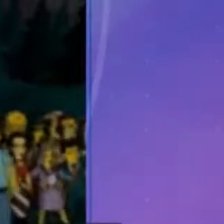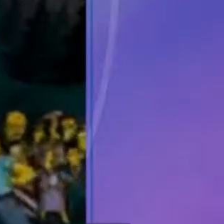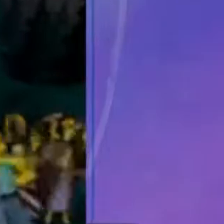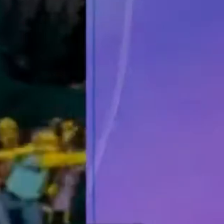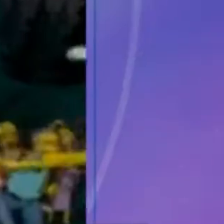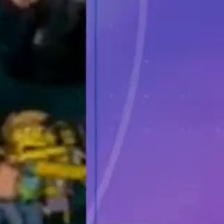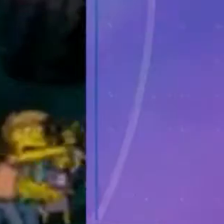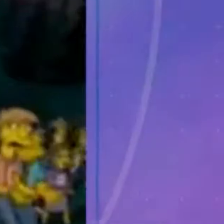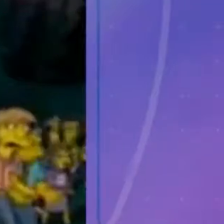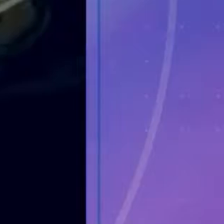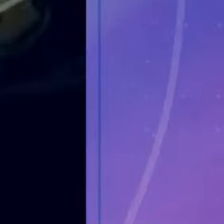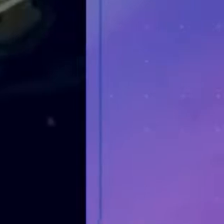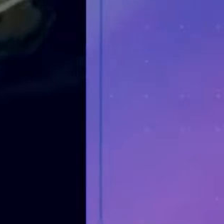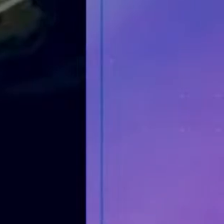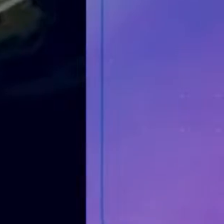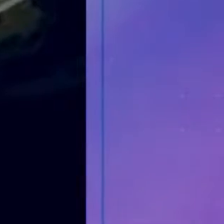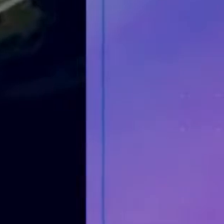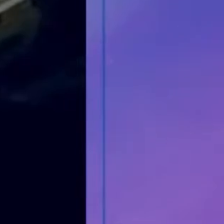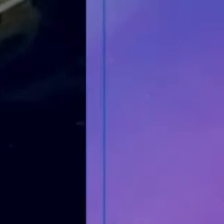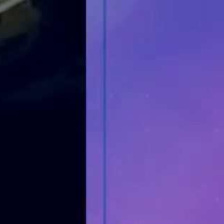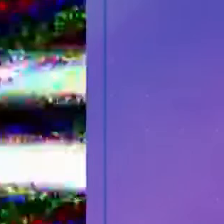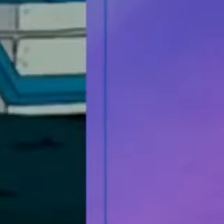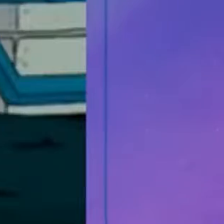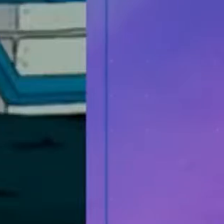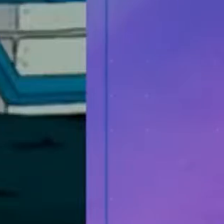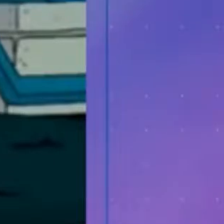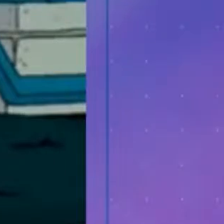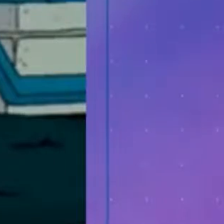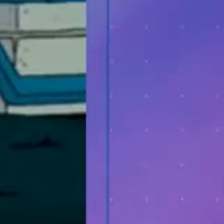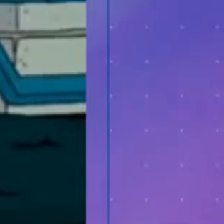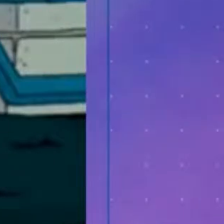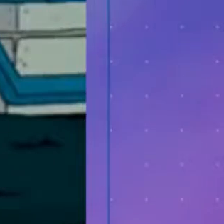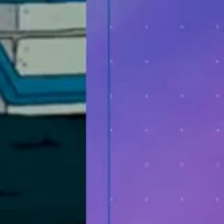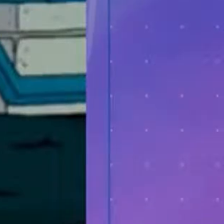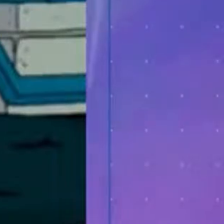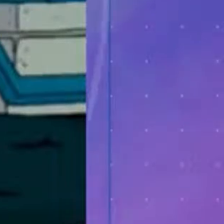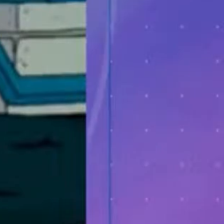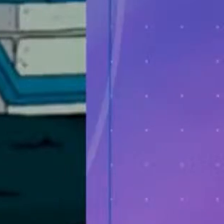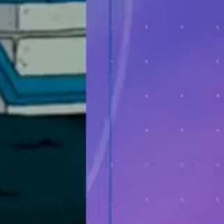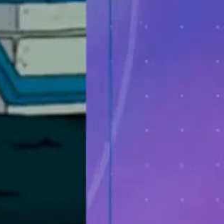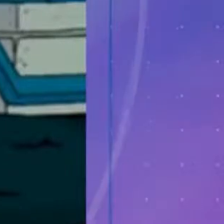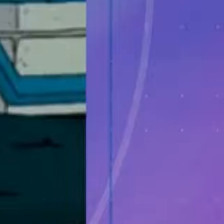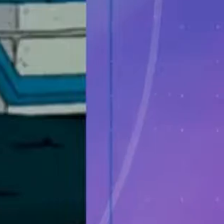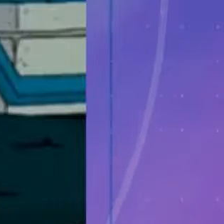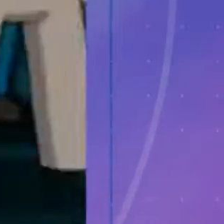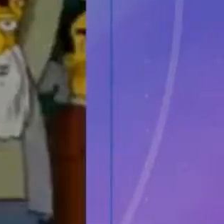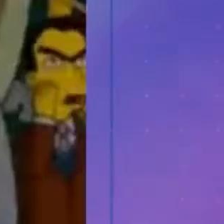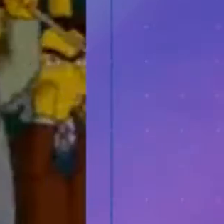¿Pero qué porquería es eso? ¡Cállense todos! Creo que es un asunto de vital importancia. Pienso